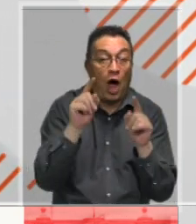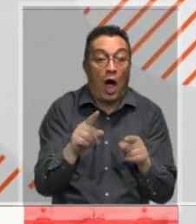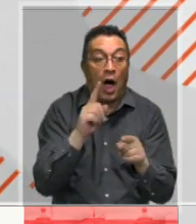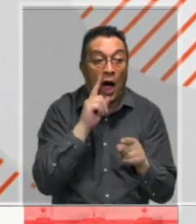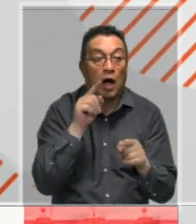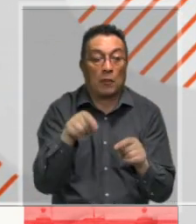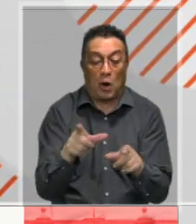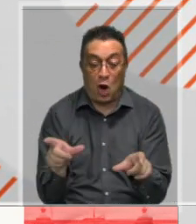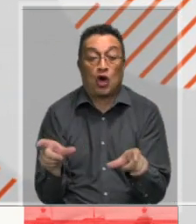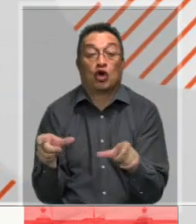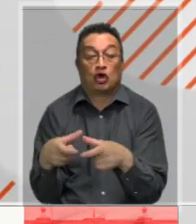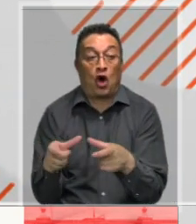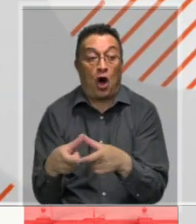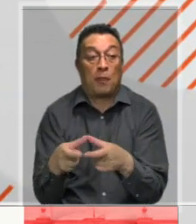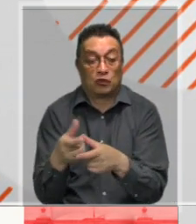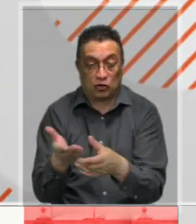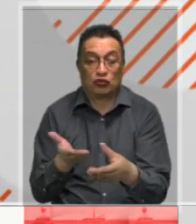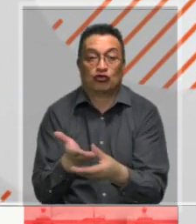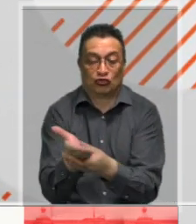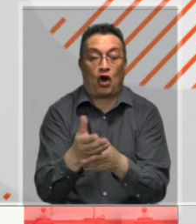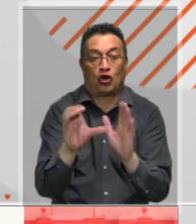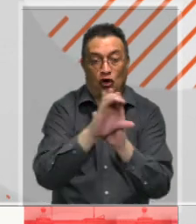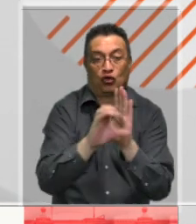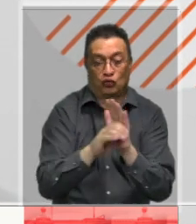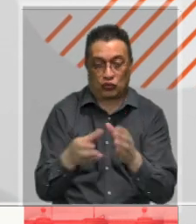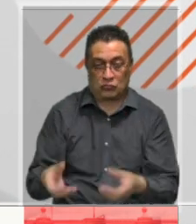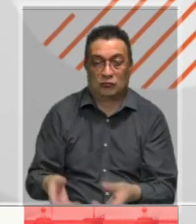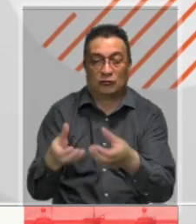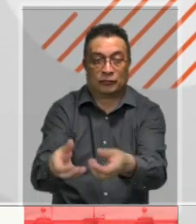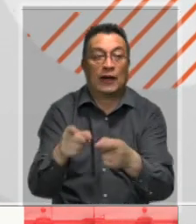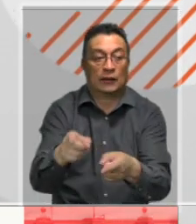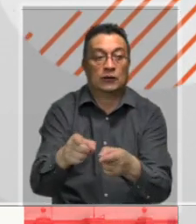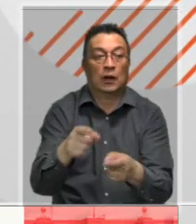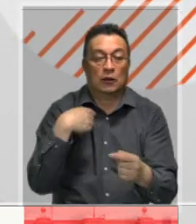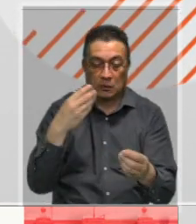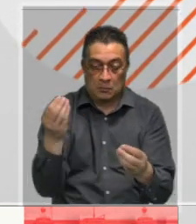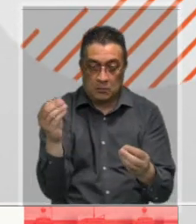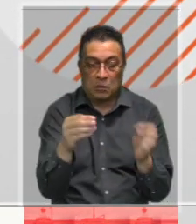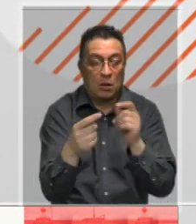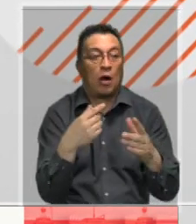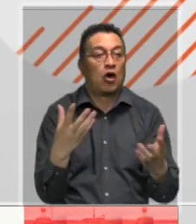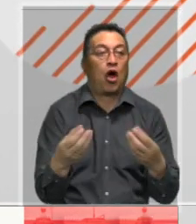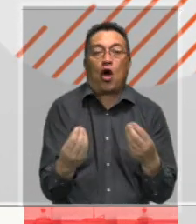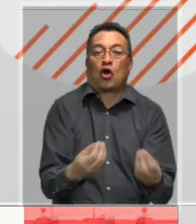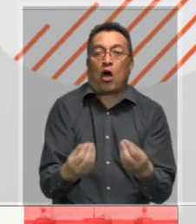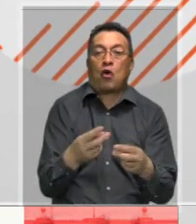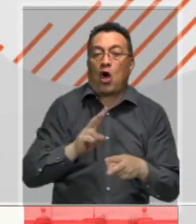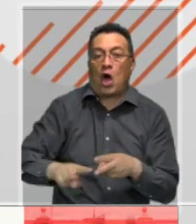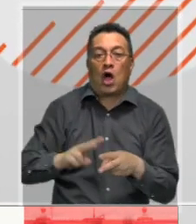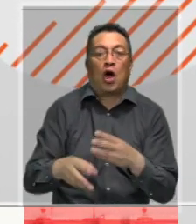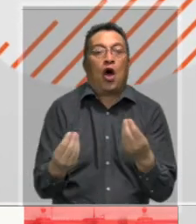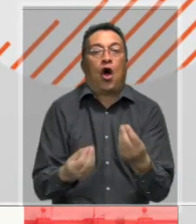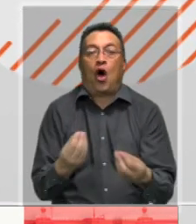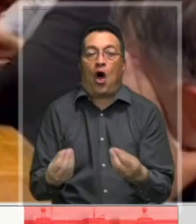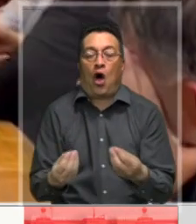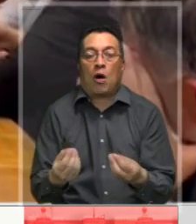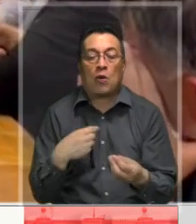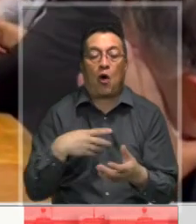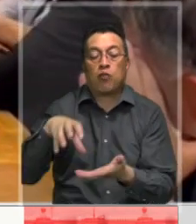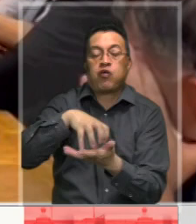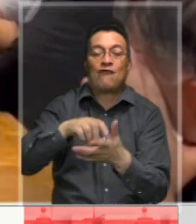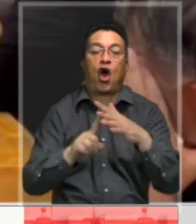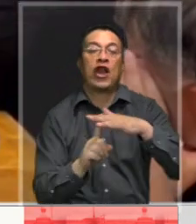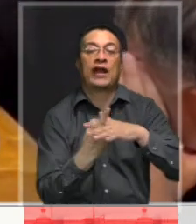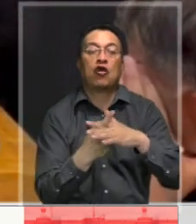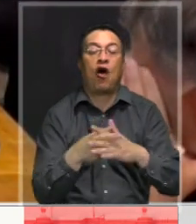por la Comisión de Constitución, y ahí se ponen creativos y empiezan a decir, bueno, pero ¿cómo lo vamos a hacer con, por ejemplo, los pueblos originarios, con